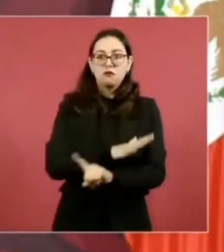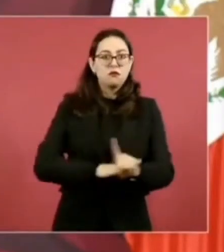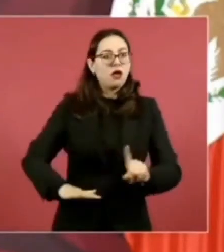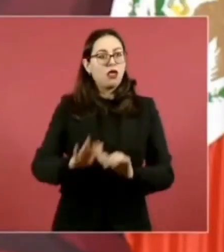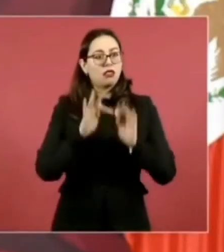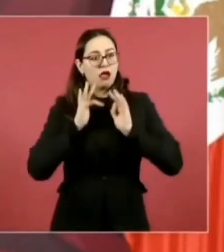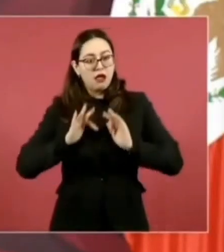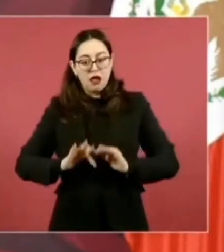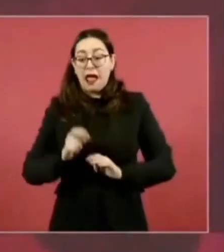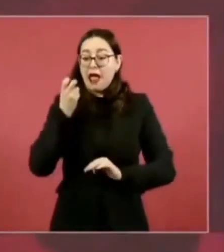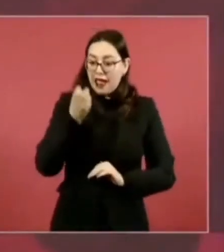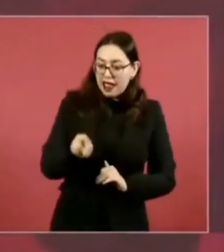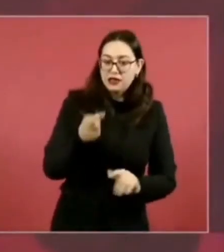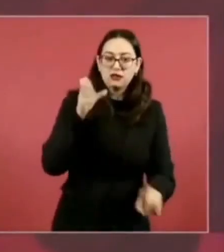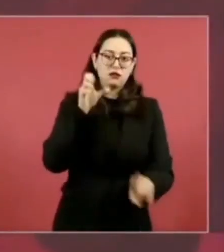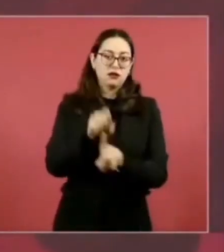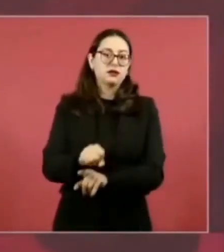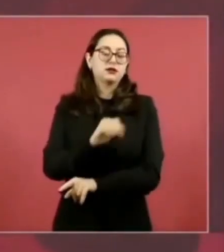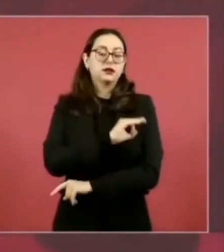Valores.